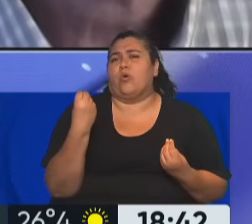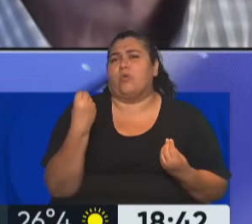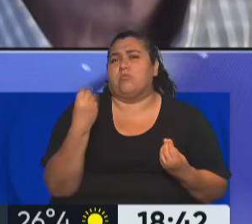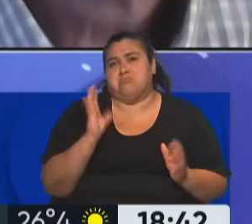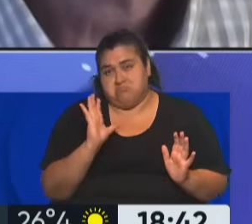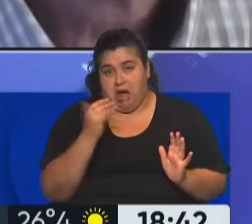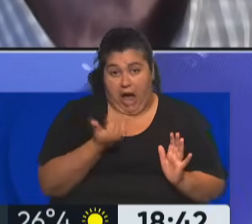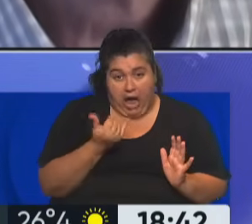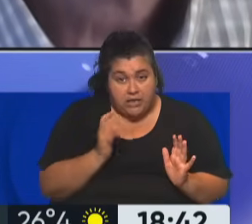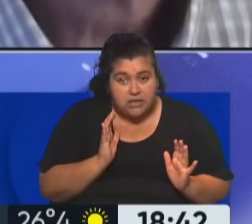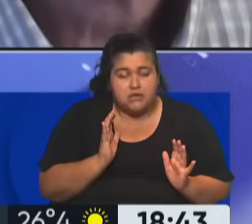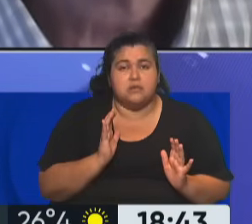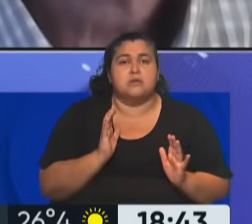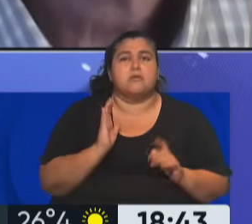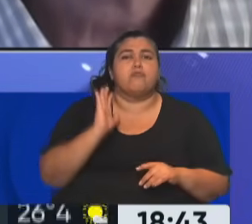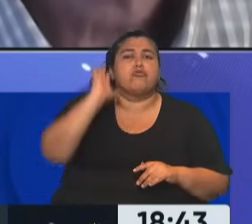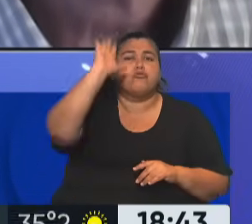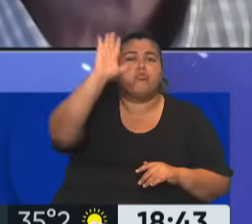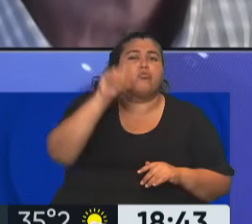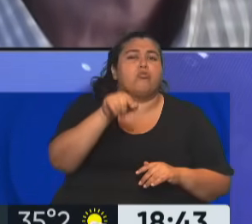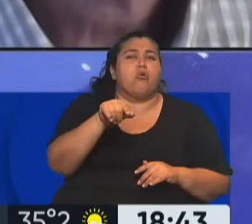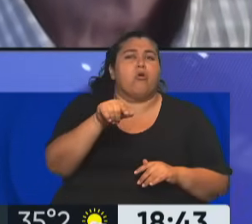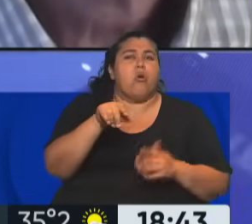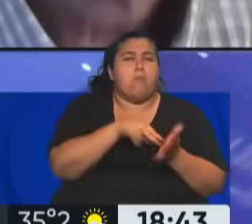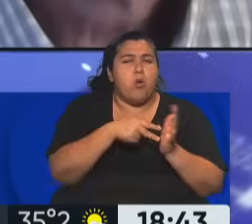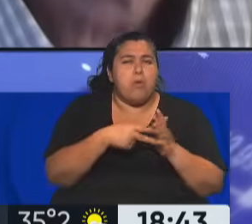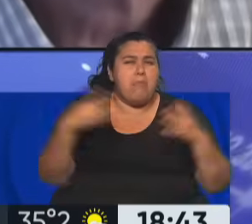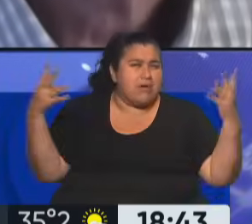un futuro inmediato conflicto bélico?